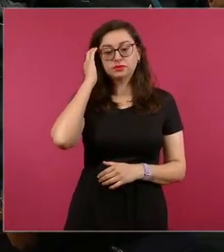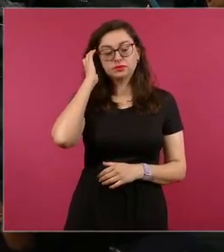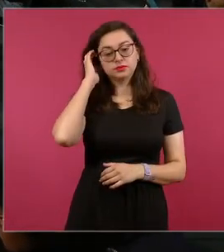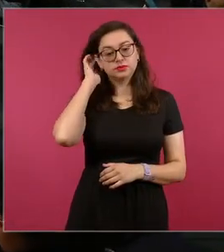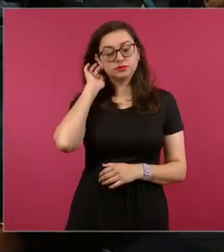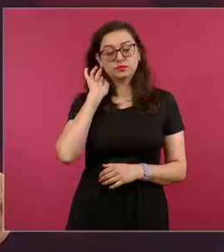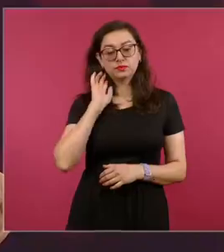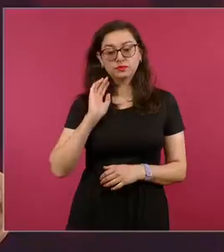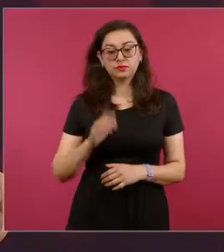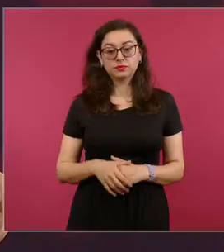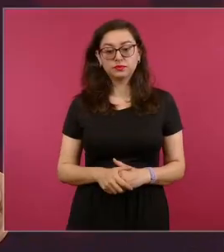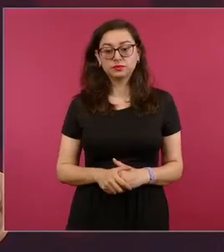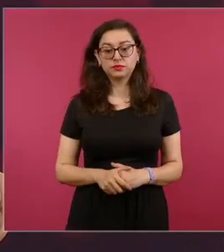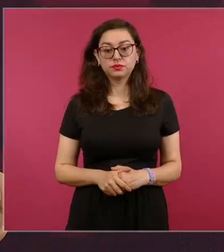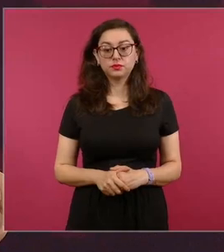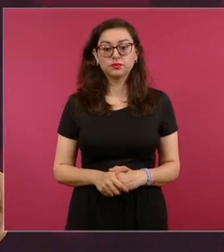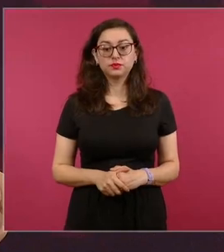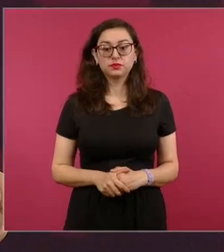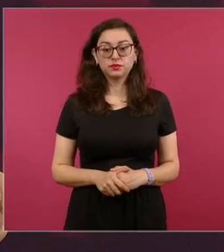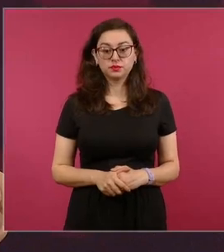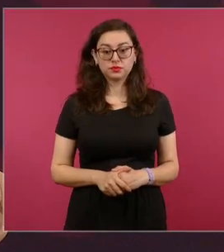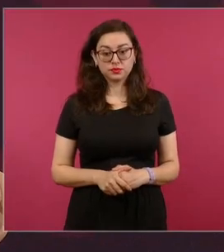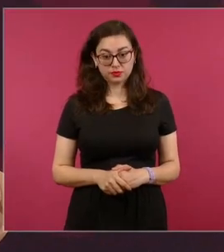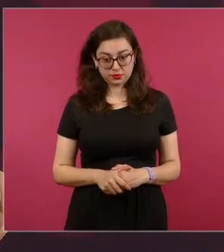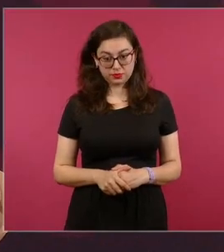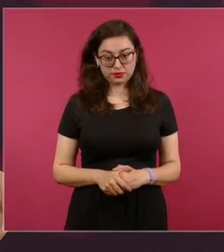cuando estaba la campaña, ¿no?,